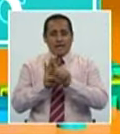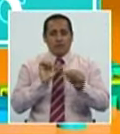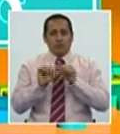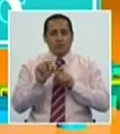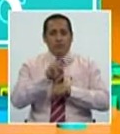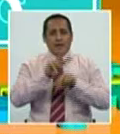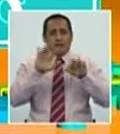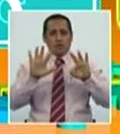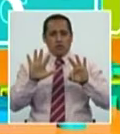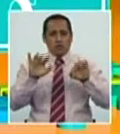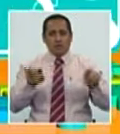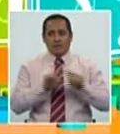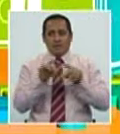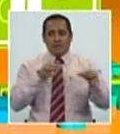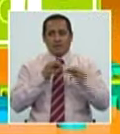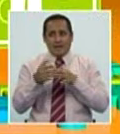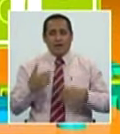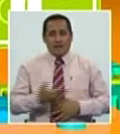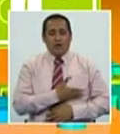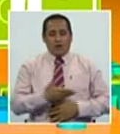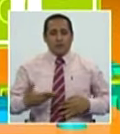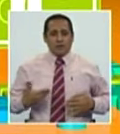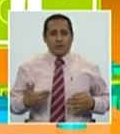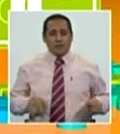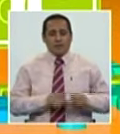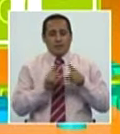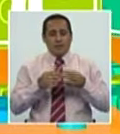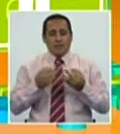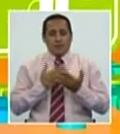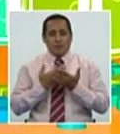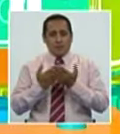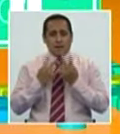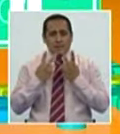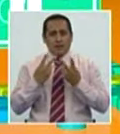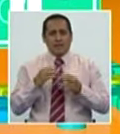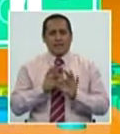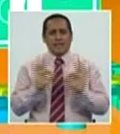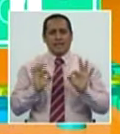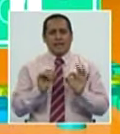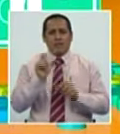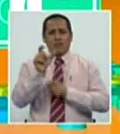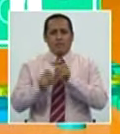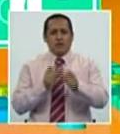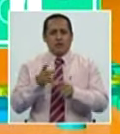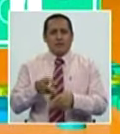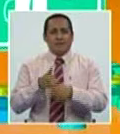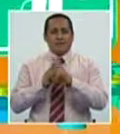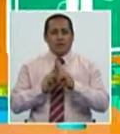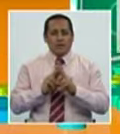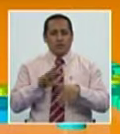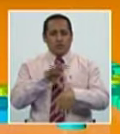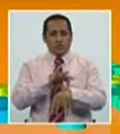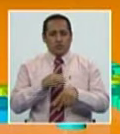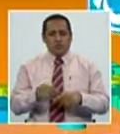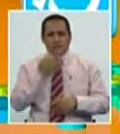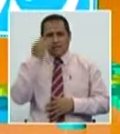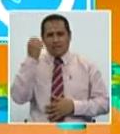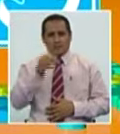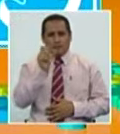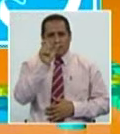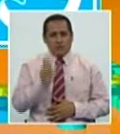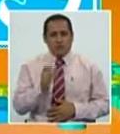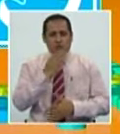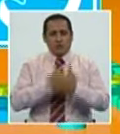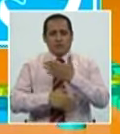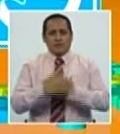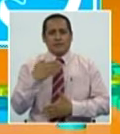ley, ya en el artículo 28, dice el Estado garantiza y que ninguna prestadora de salud privada discrimine